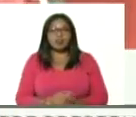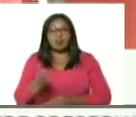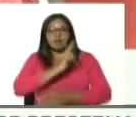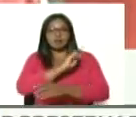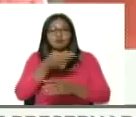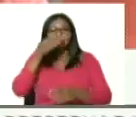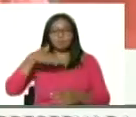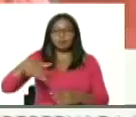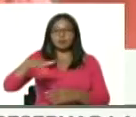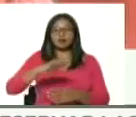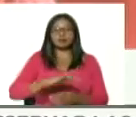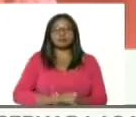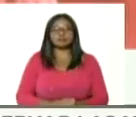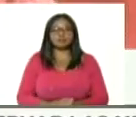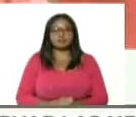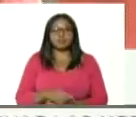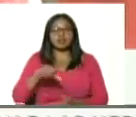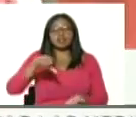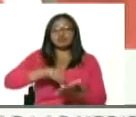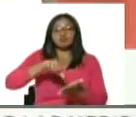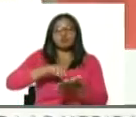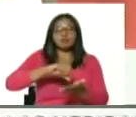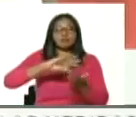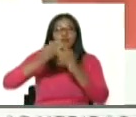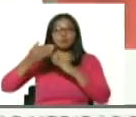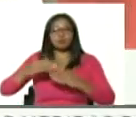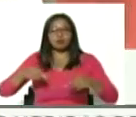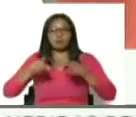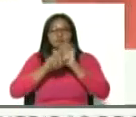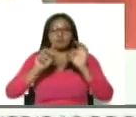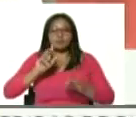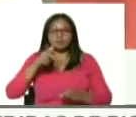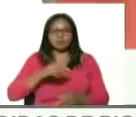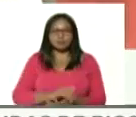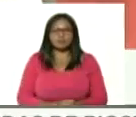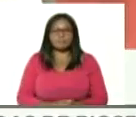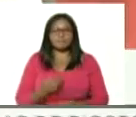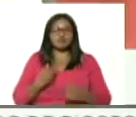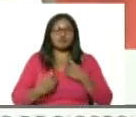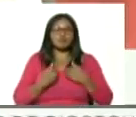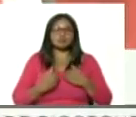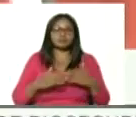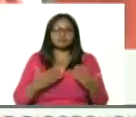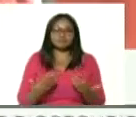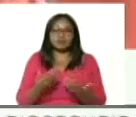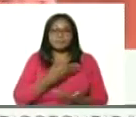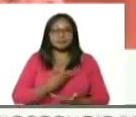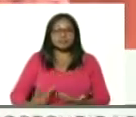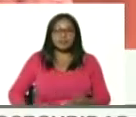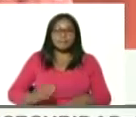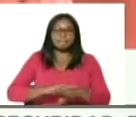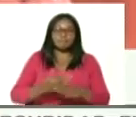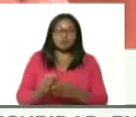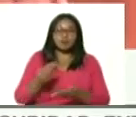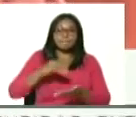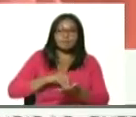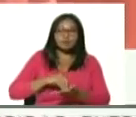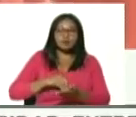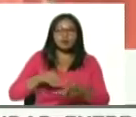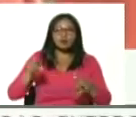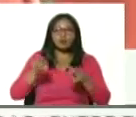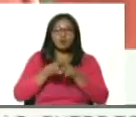la ciudad comunal, la comuna y el consejo comunal. Su preocupación, presidente, porque se establezca de